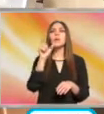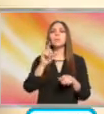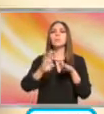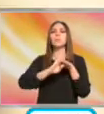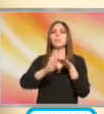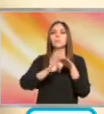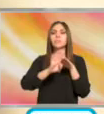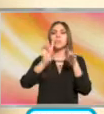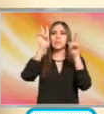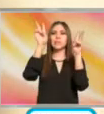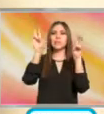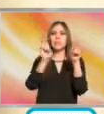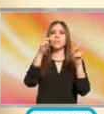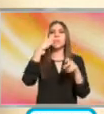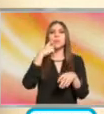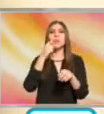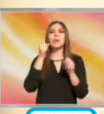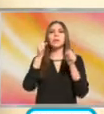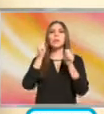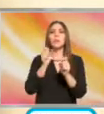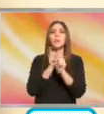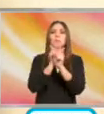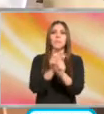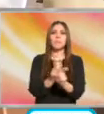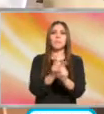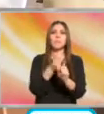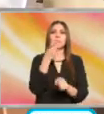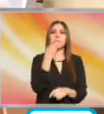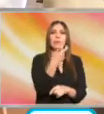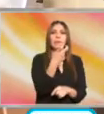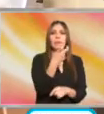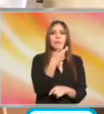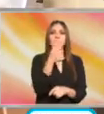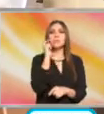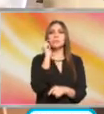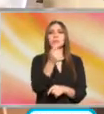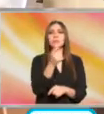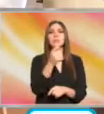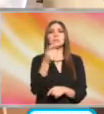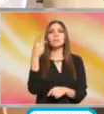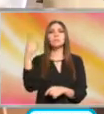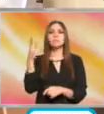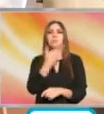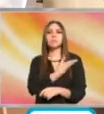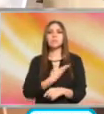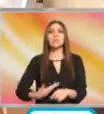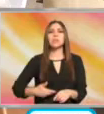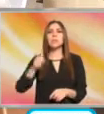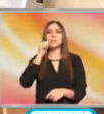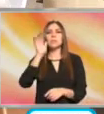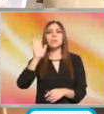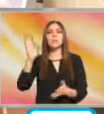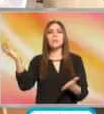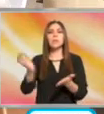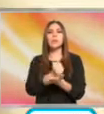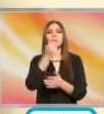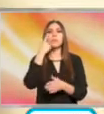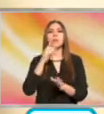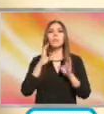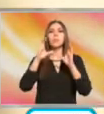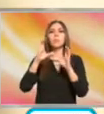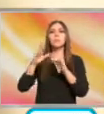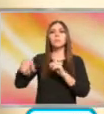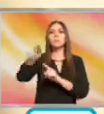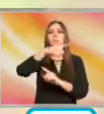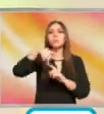sobre todo por el tema de la seguridad. Esa es una atribución que tiene el Poder Ejecutivo en la Constitución para resguardar la seguridad